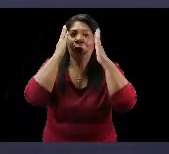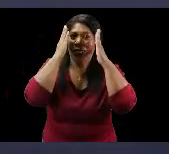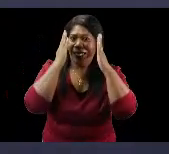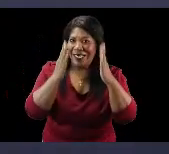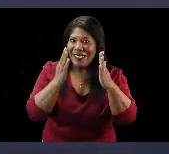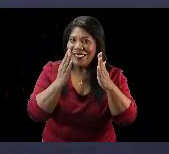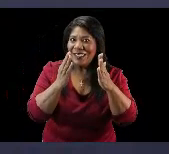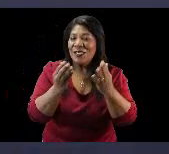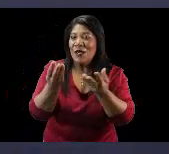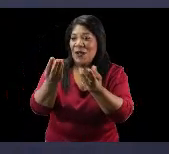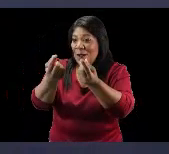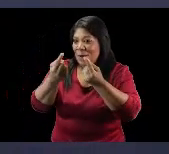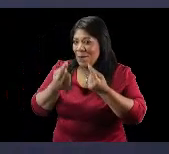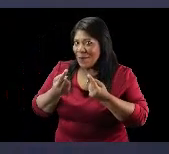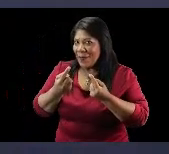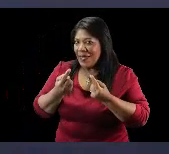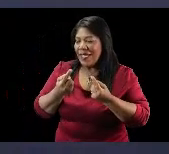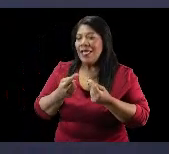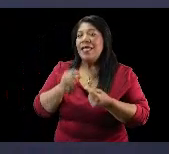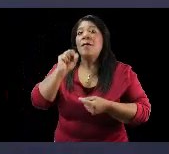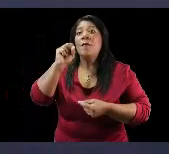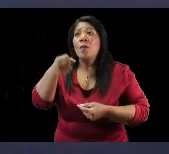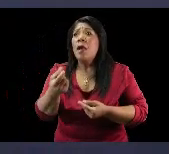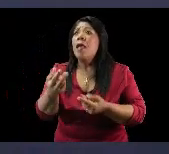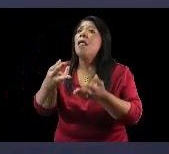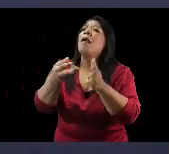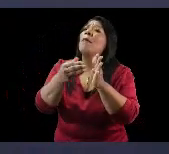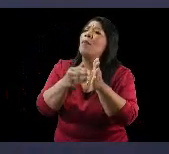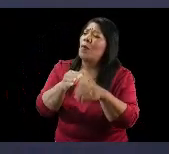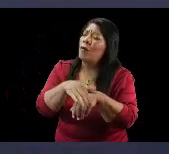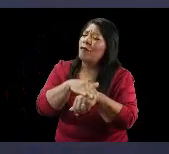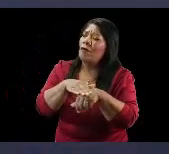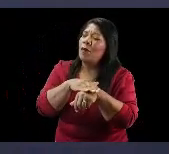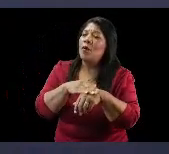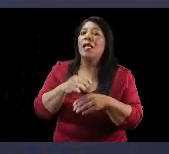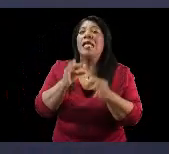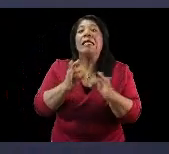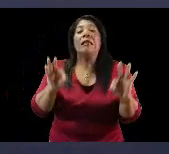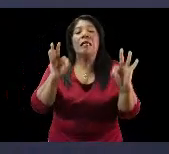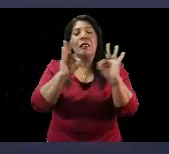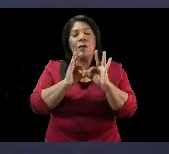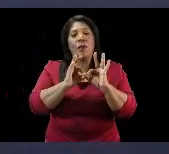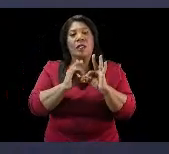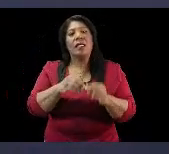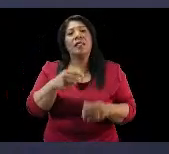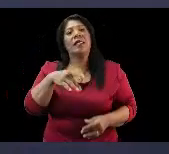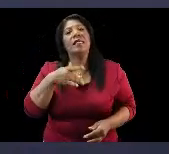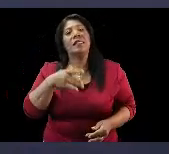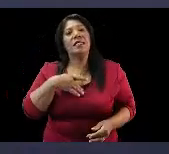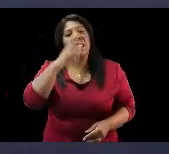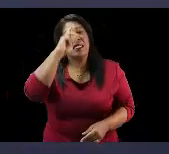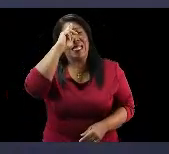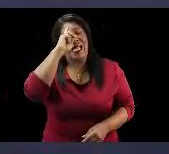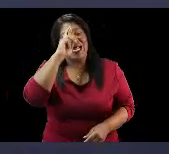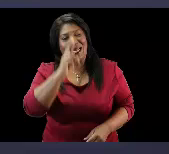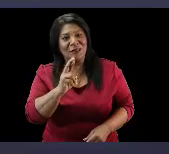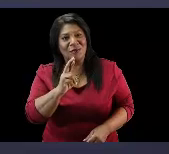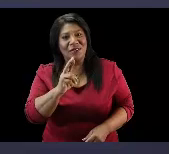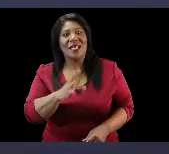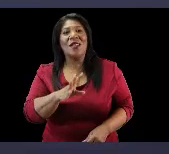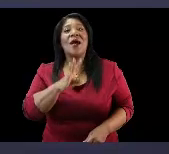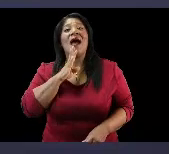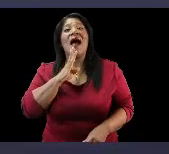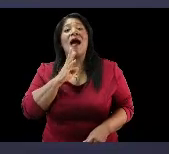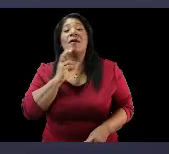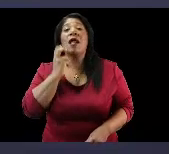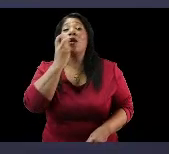importante es que él se sienta que se respetó como persona. es lo más importante.